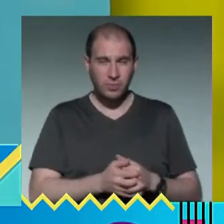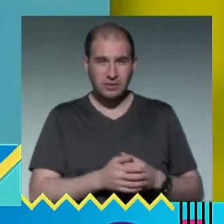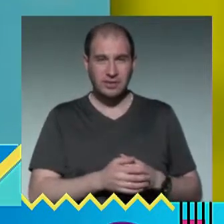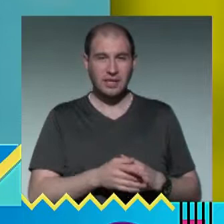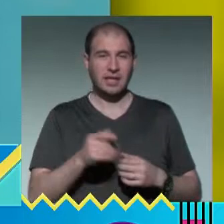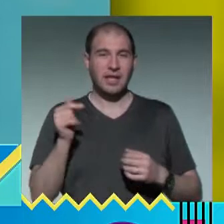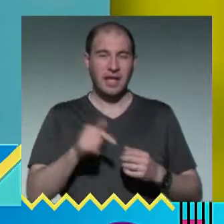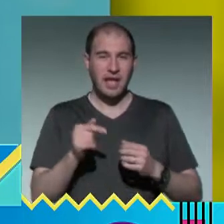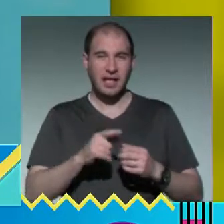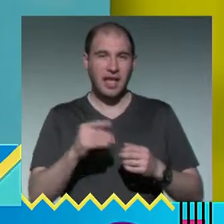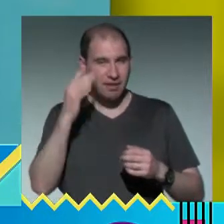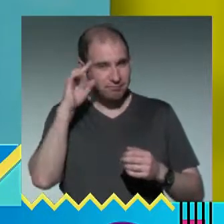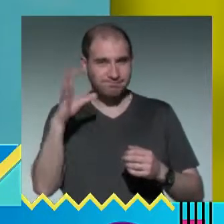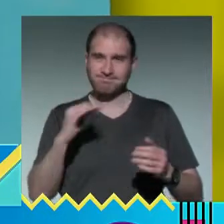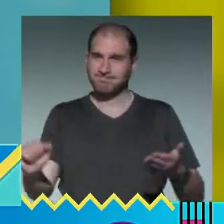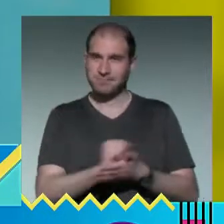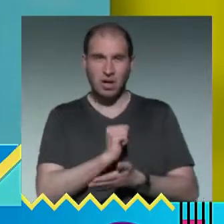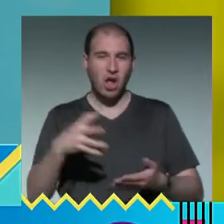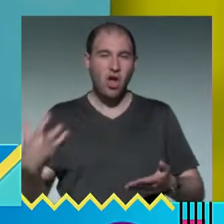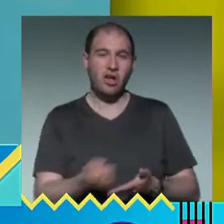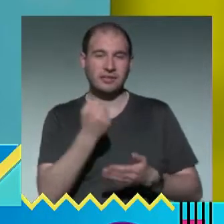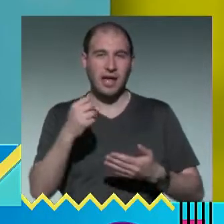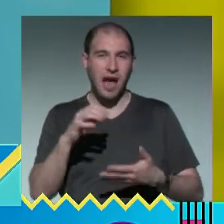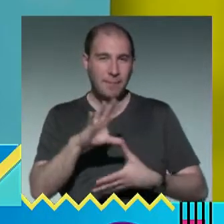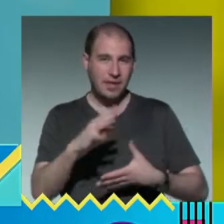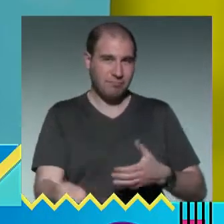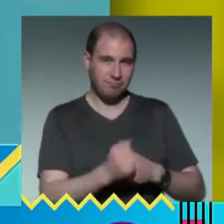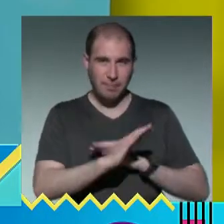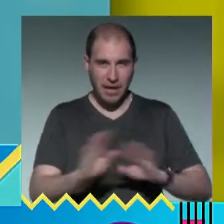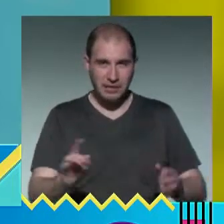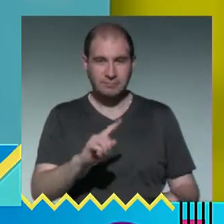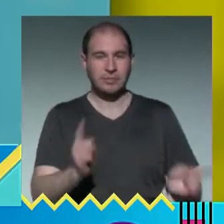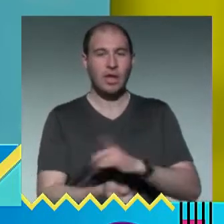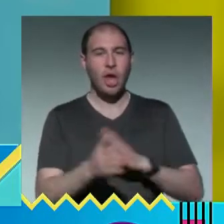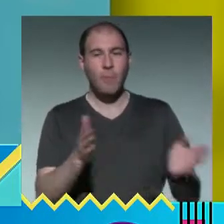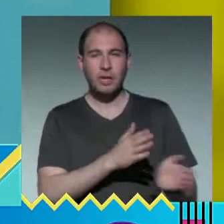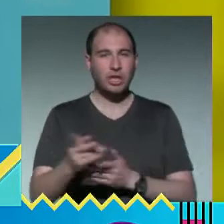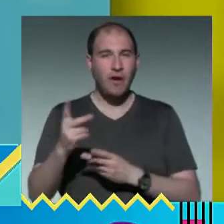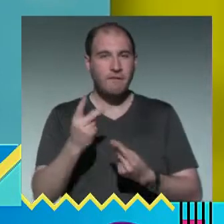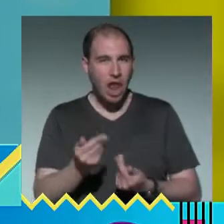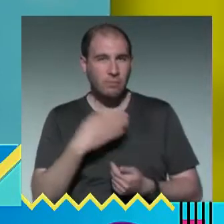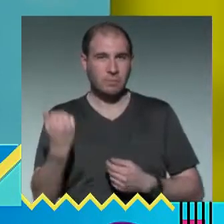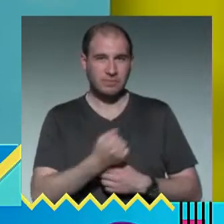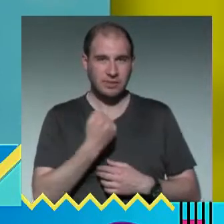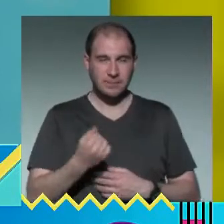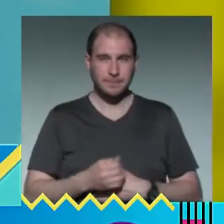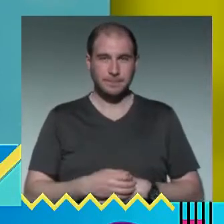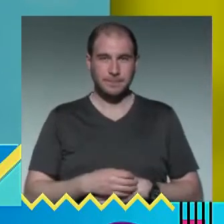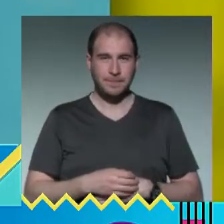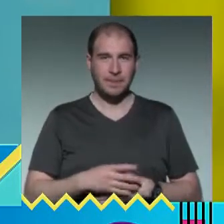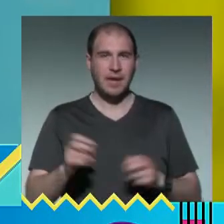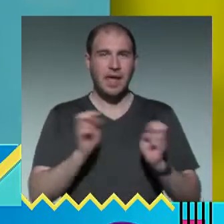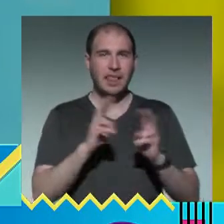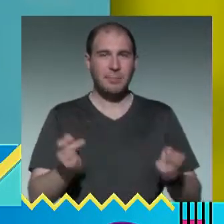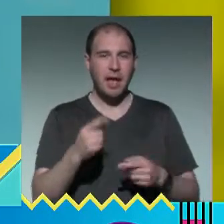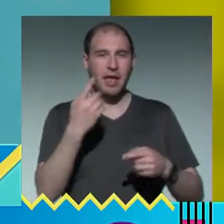modo dejar atrás esa conmemoración a la conquista de América y comenzar un proceso de valorización de lo que tiene que ver